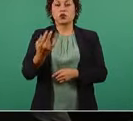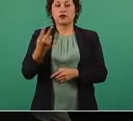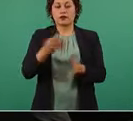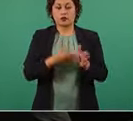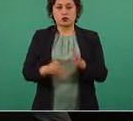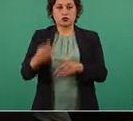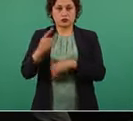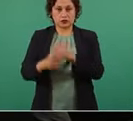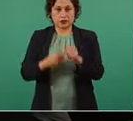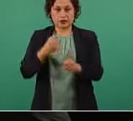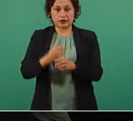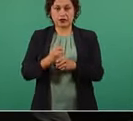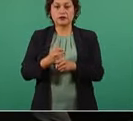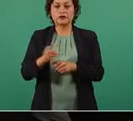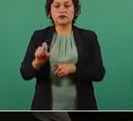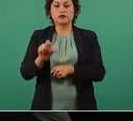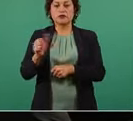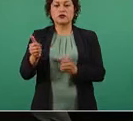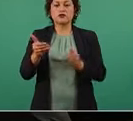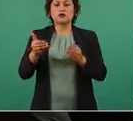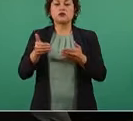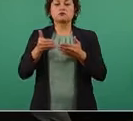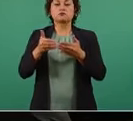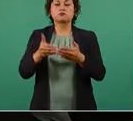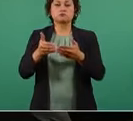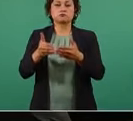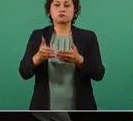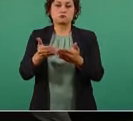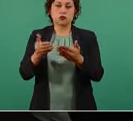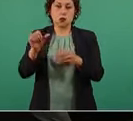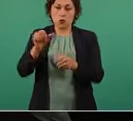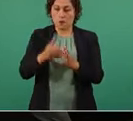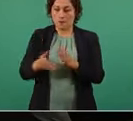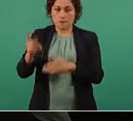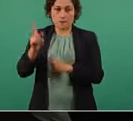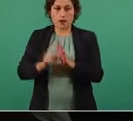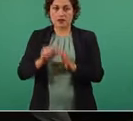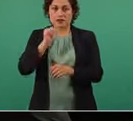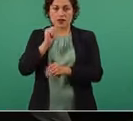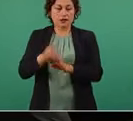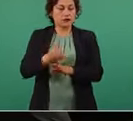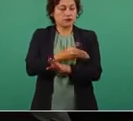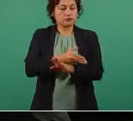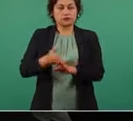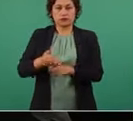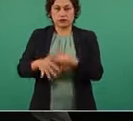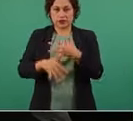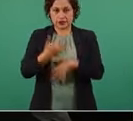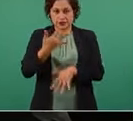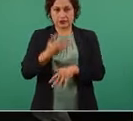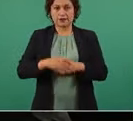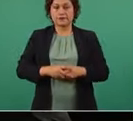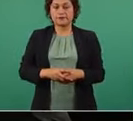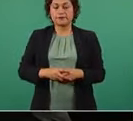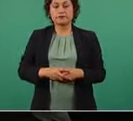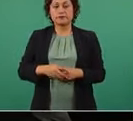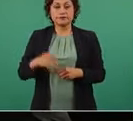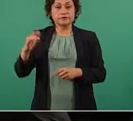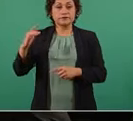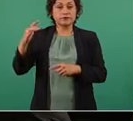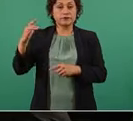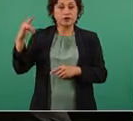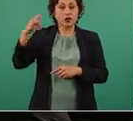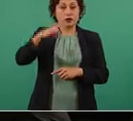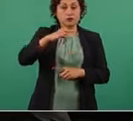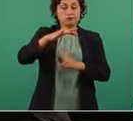año. Embarcaciones no tuvimos en este mes, pero en el año llevamos 15 embarcaciones, y aeronaves aseguradas, 3